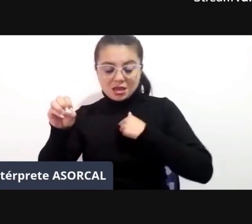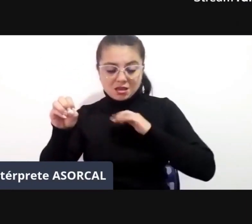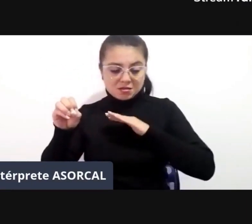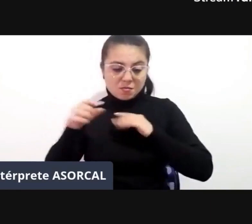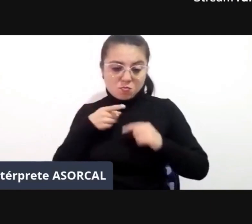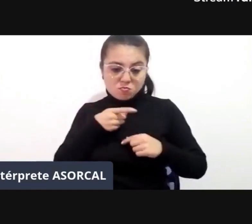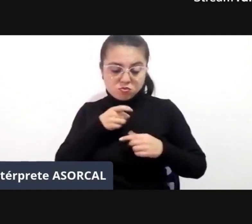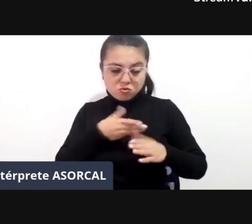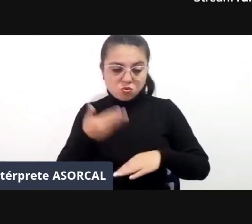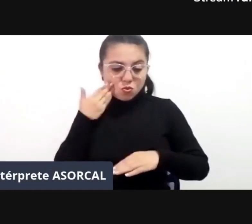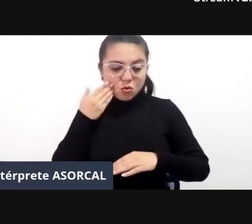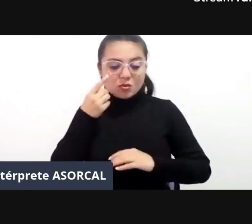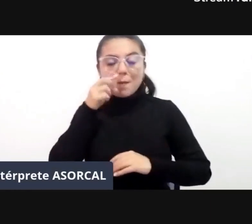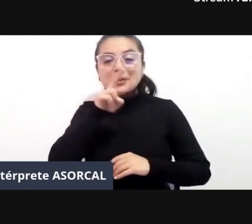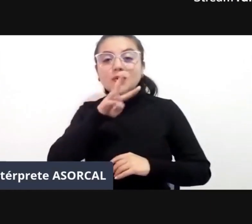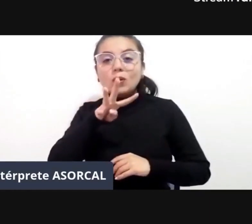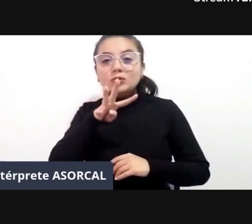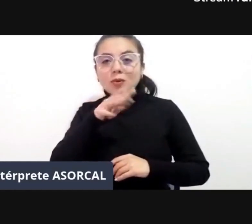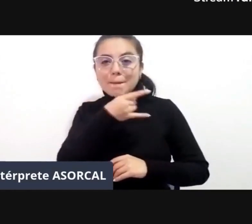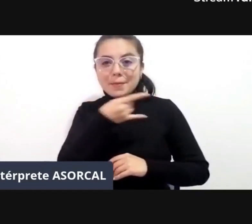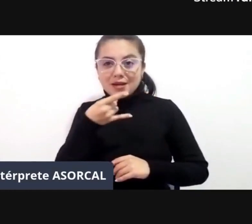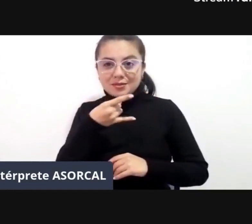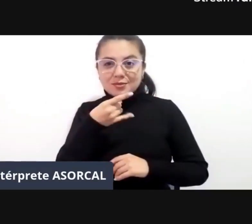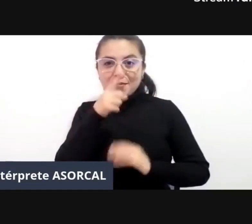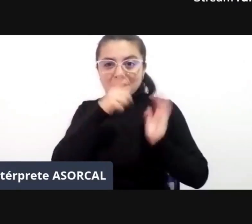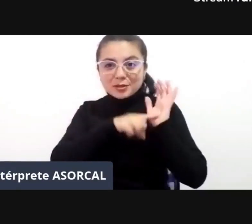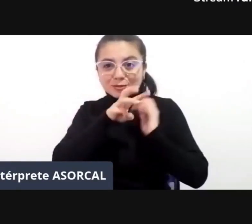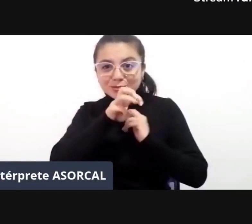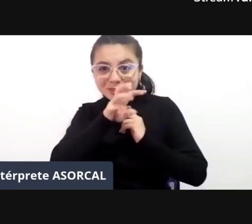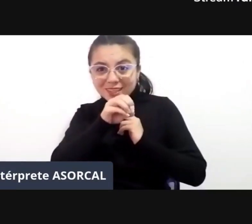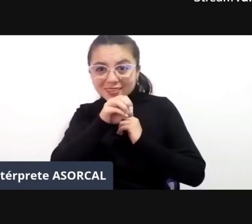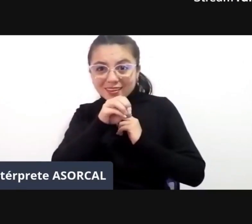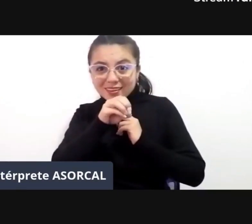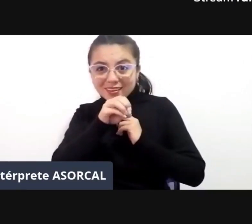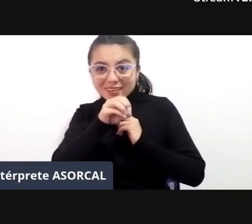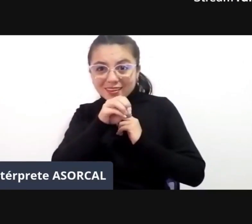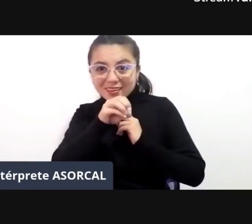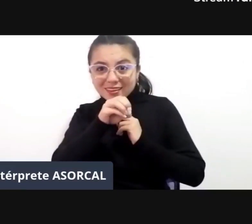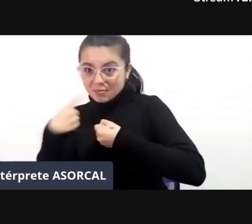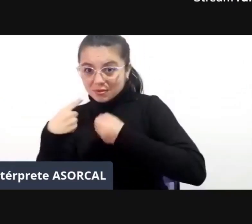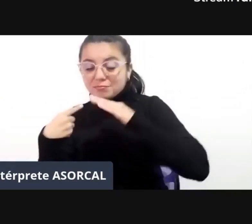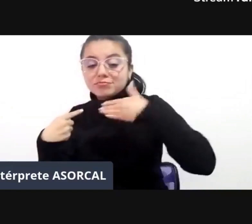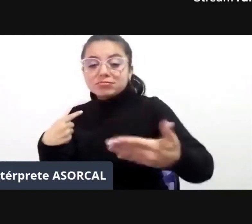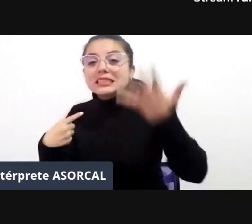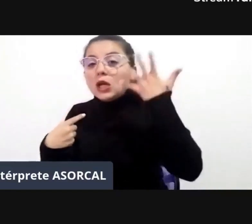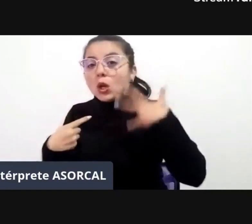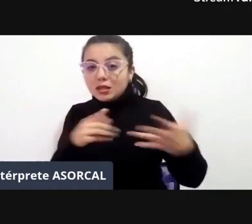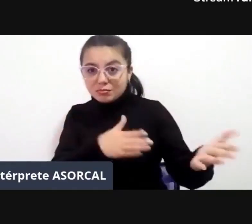de 1980. 5 días antes le hicieron una entrevista y él contestó a una pregunta